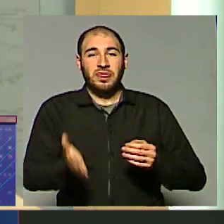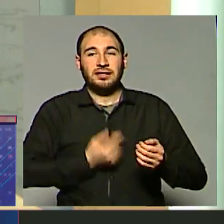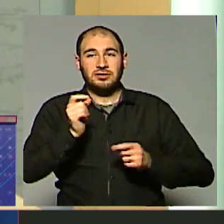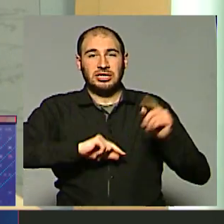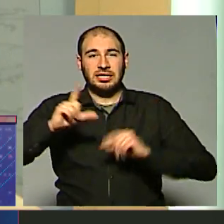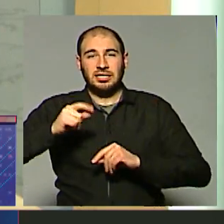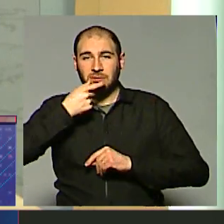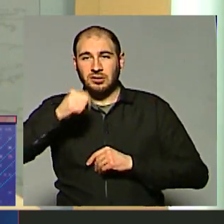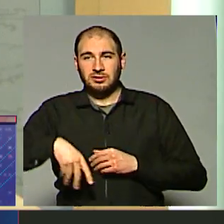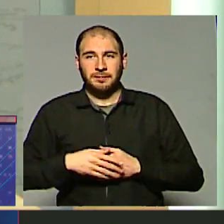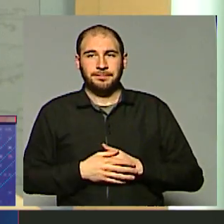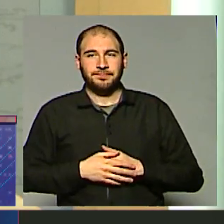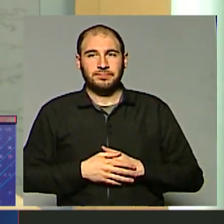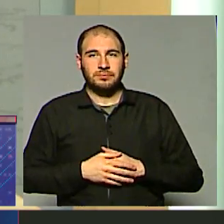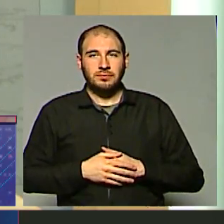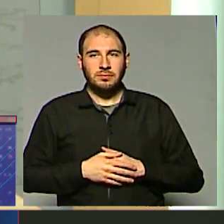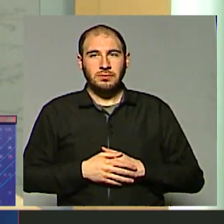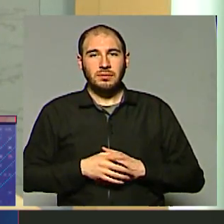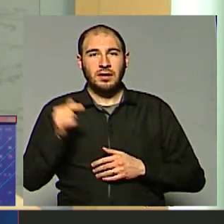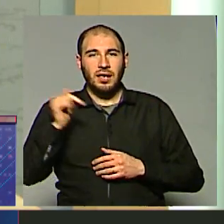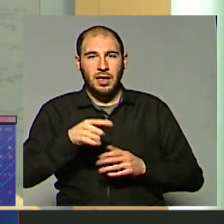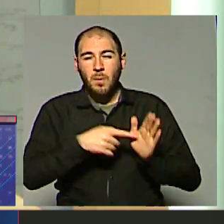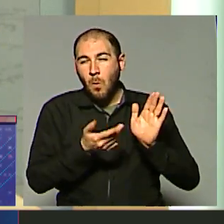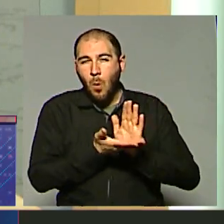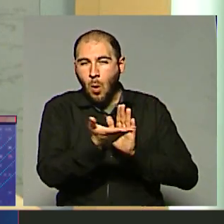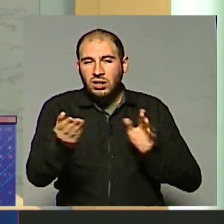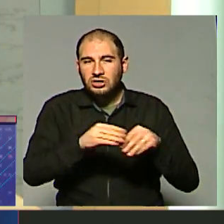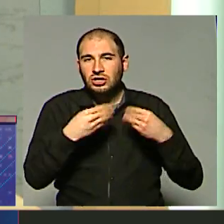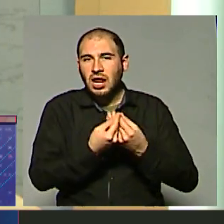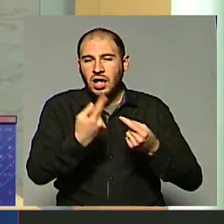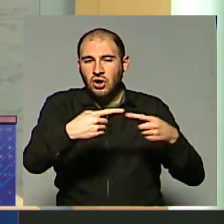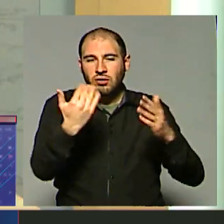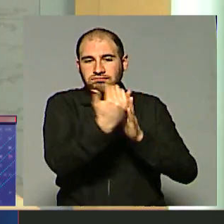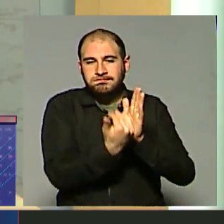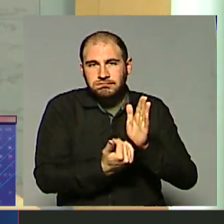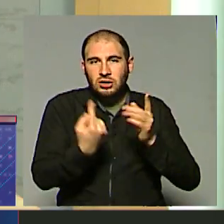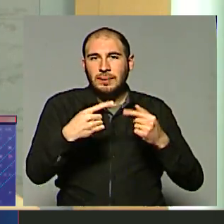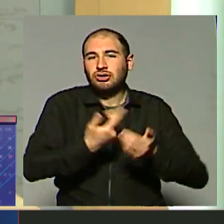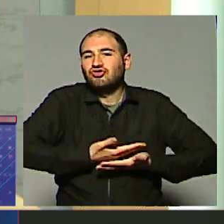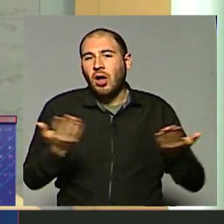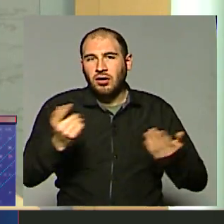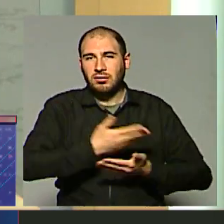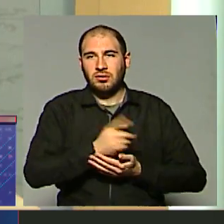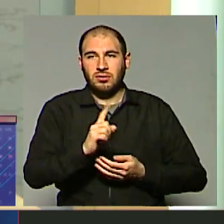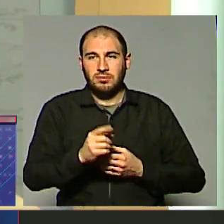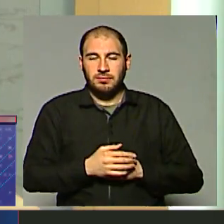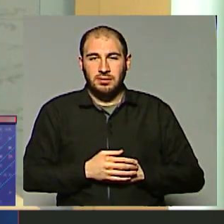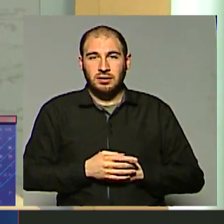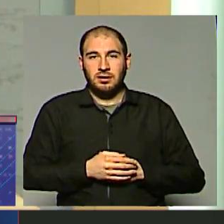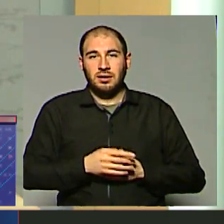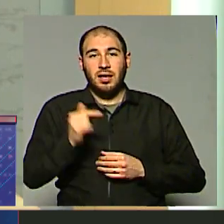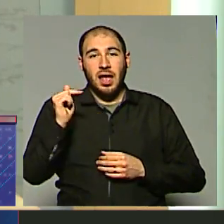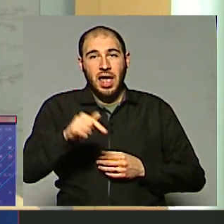de Estadísticas Provincial, se hace un muestreo de una cantidad, de una serie de productos, pero no de todos en general. Y cuando